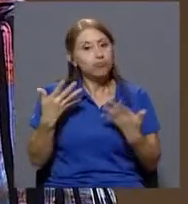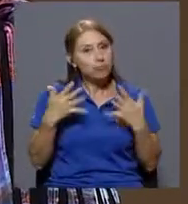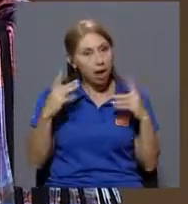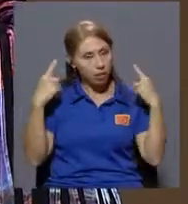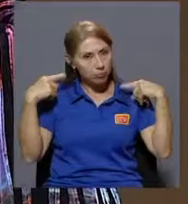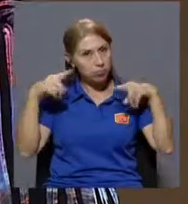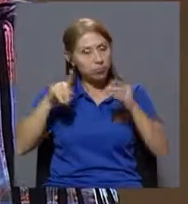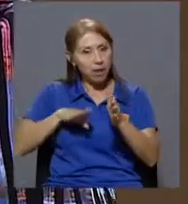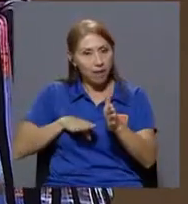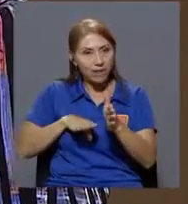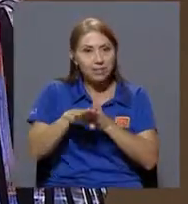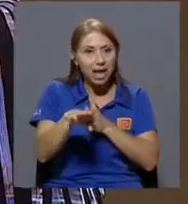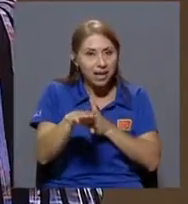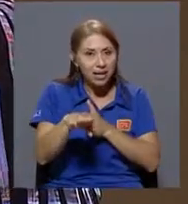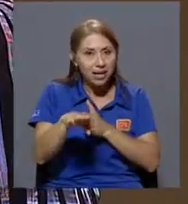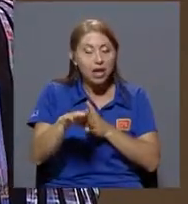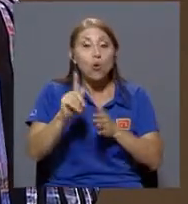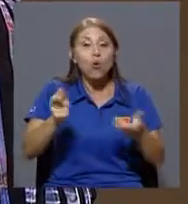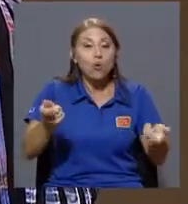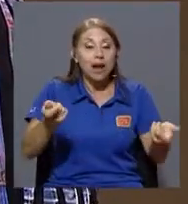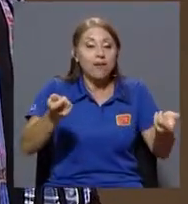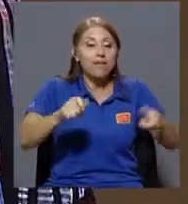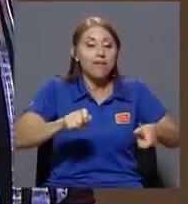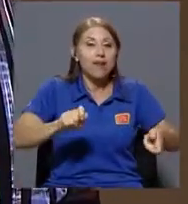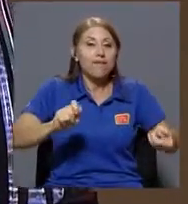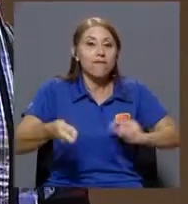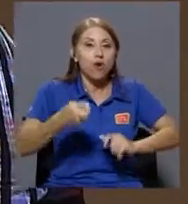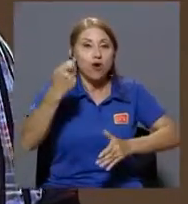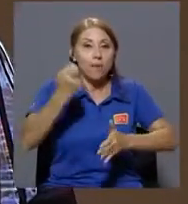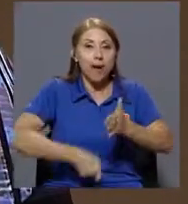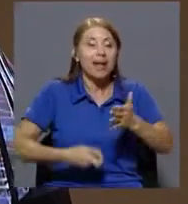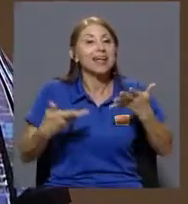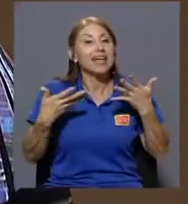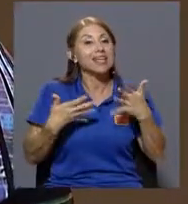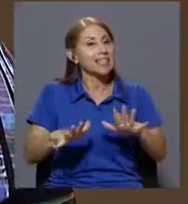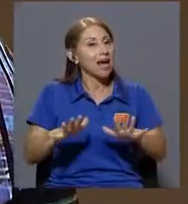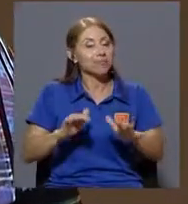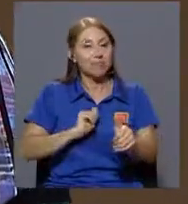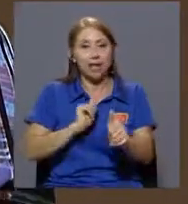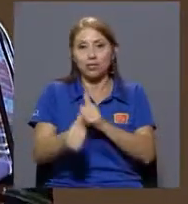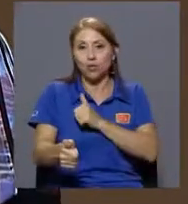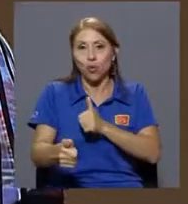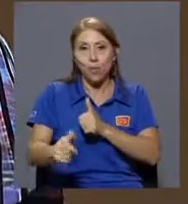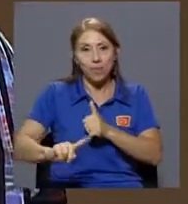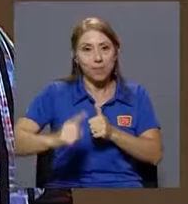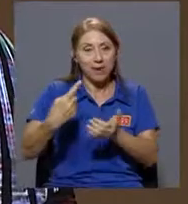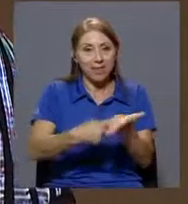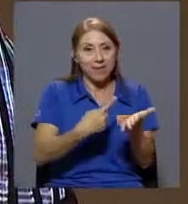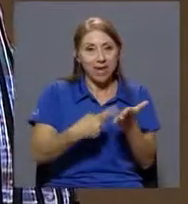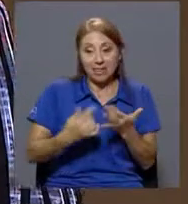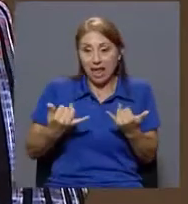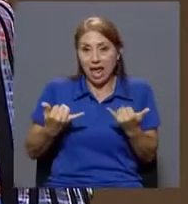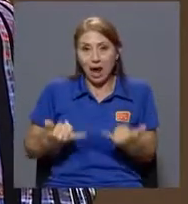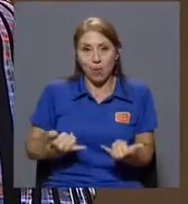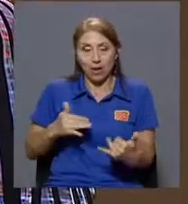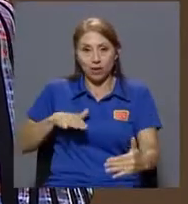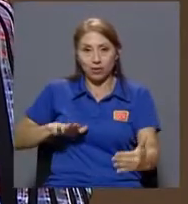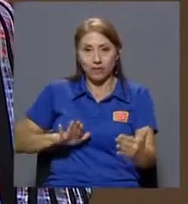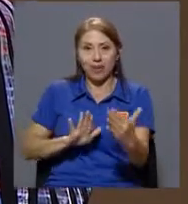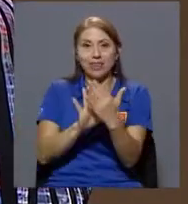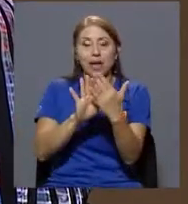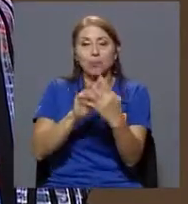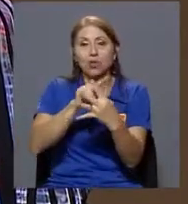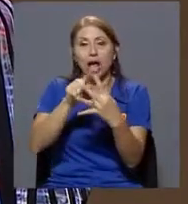ya pasó el primer debate y hoy día nos enfrentamos a 4 consultas de constitucionalidad.